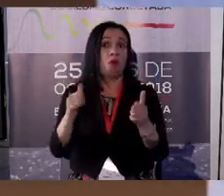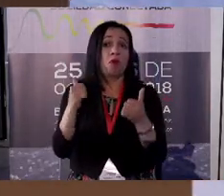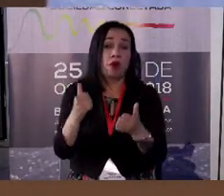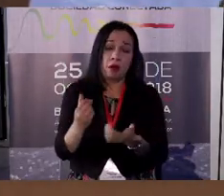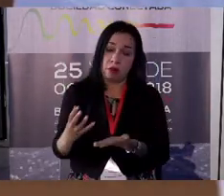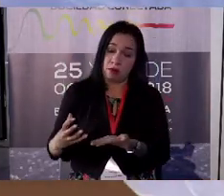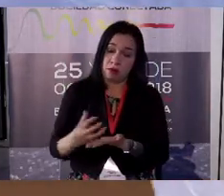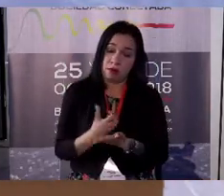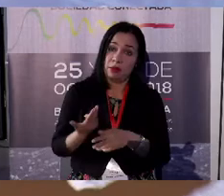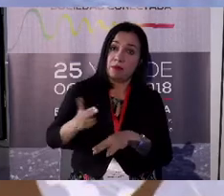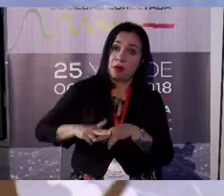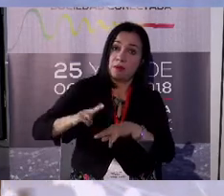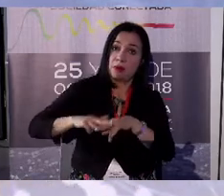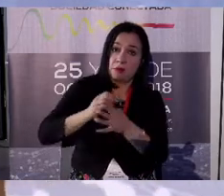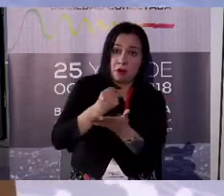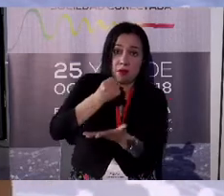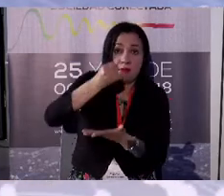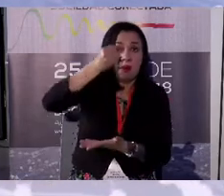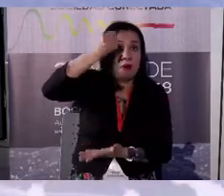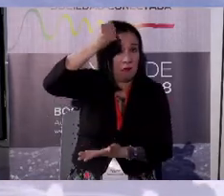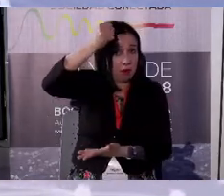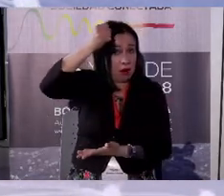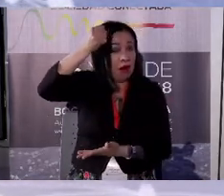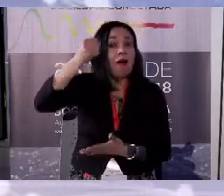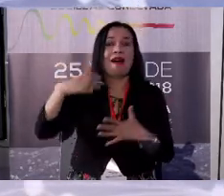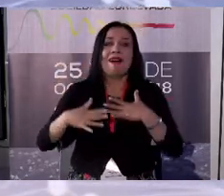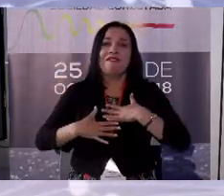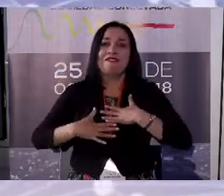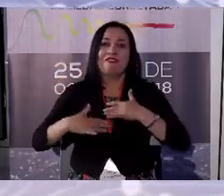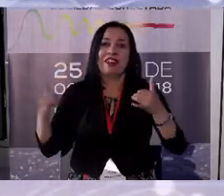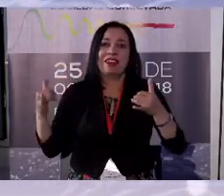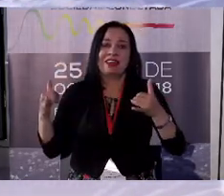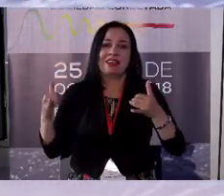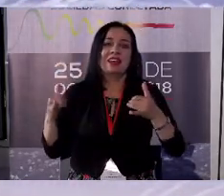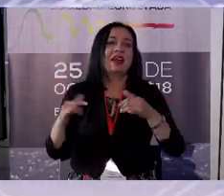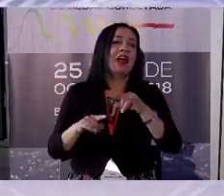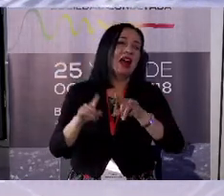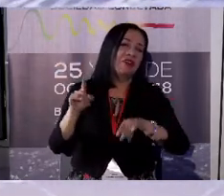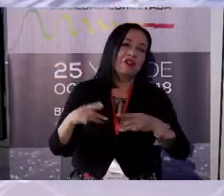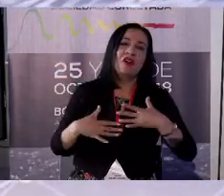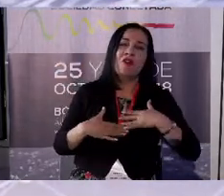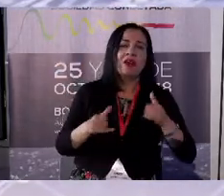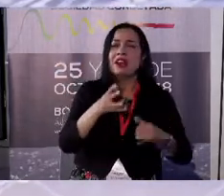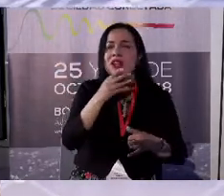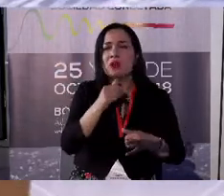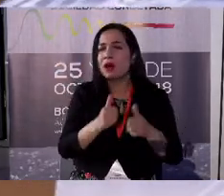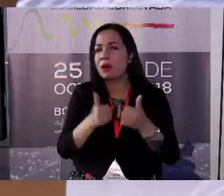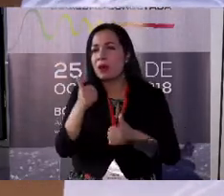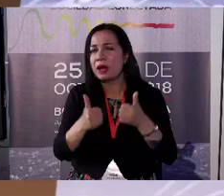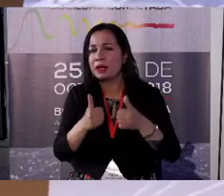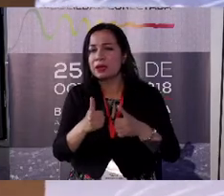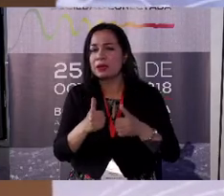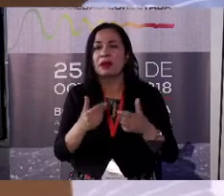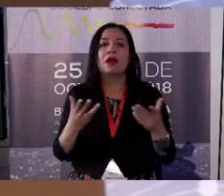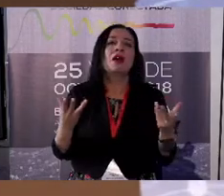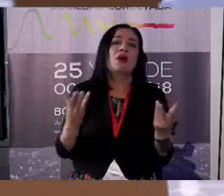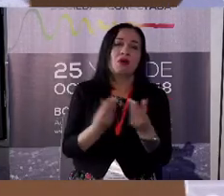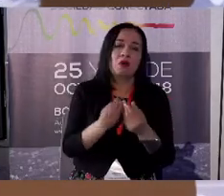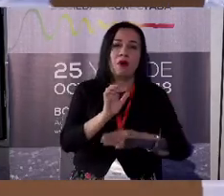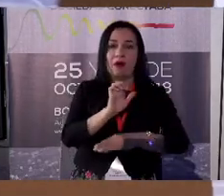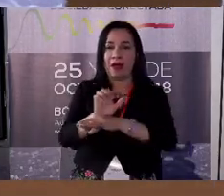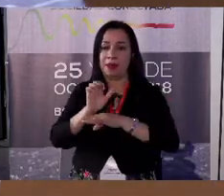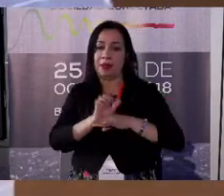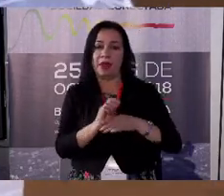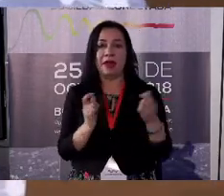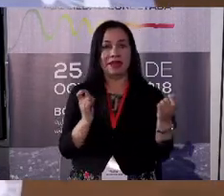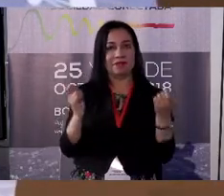si el indicador es más alto, pues felices. Los que no están felices son los operadores. Obviamente les afecta el bolsillo,